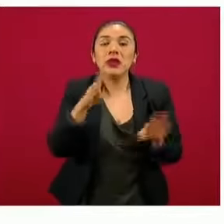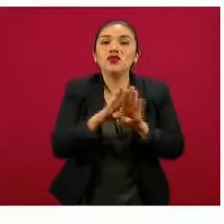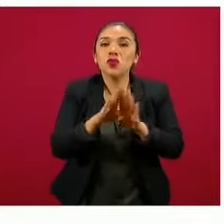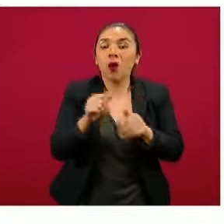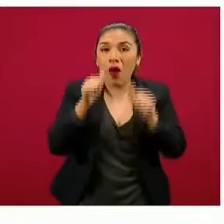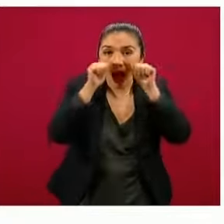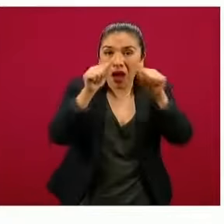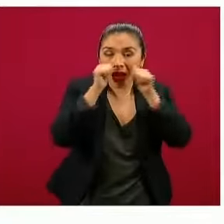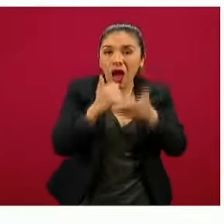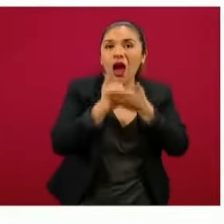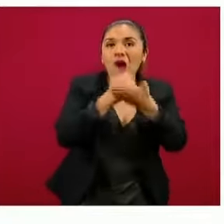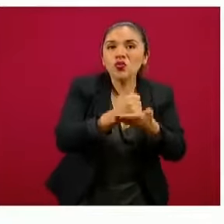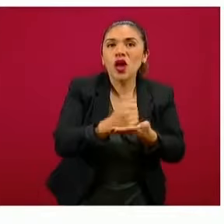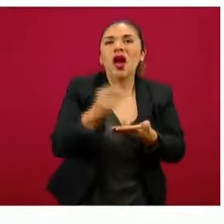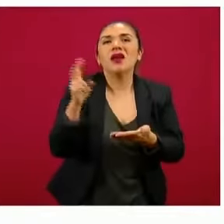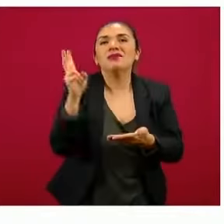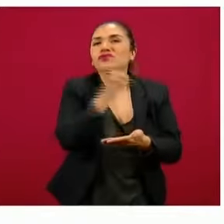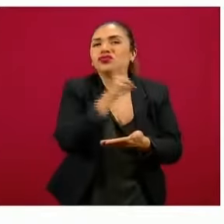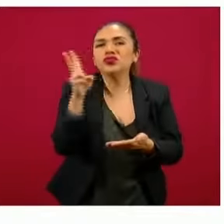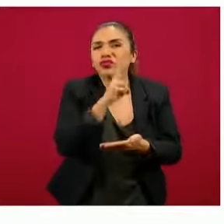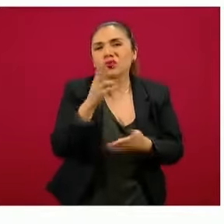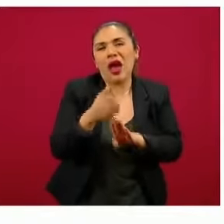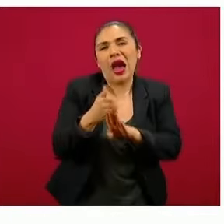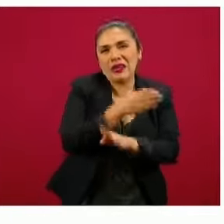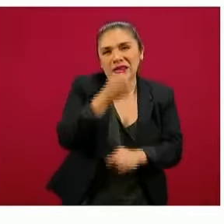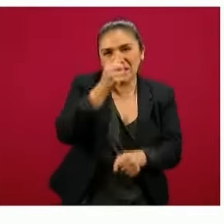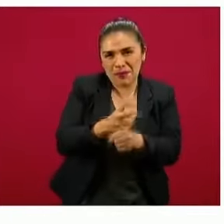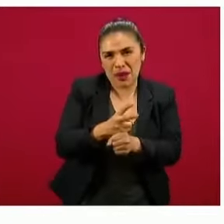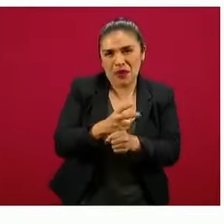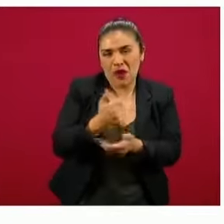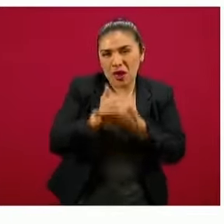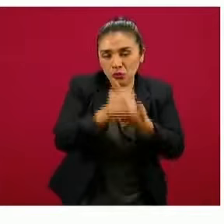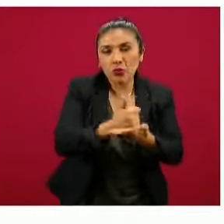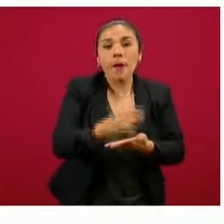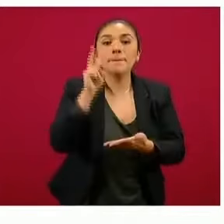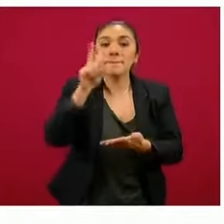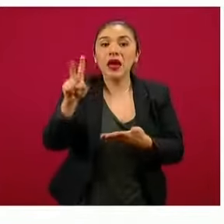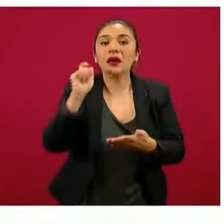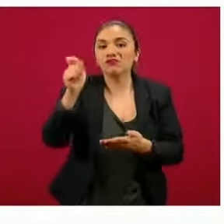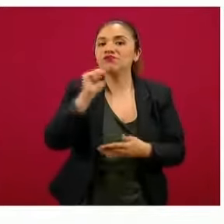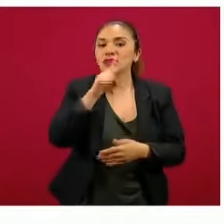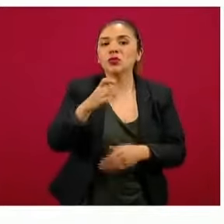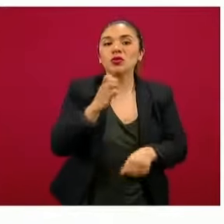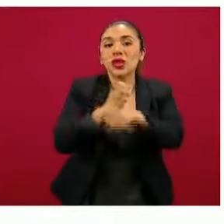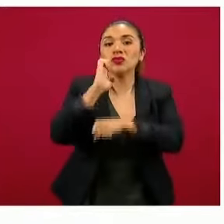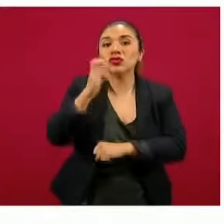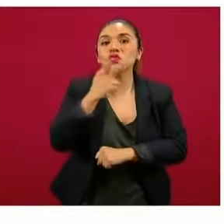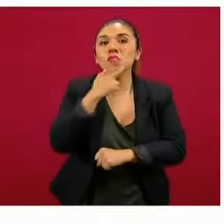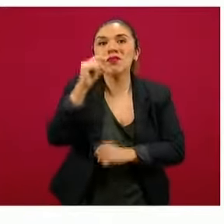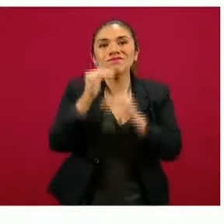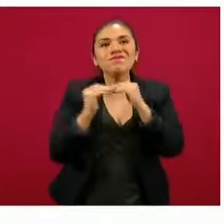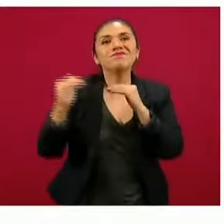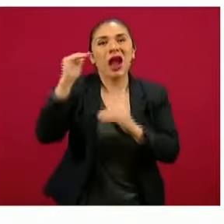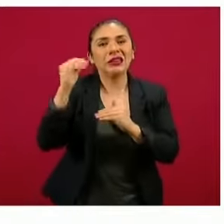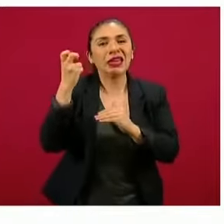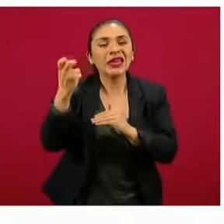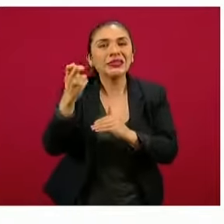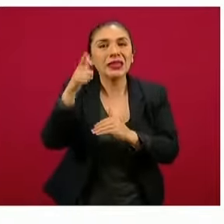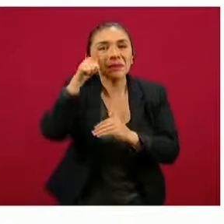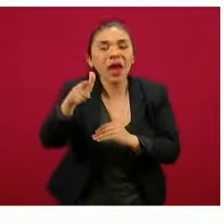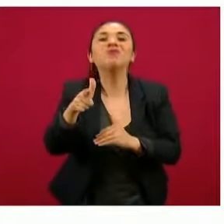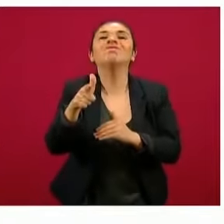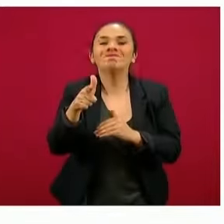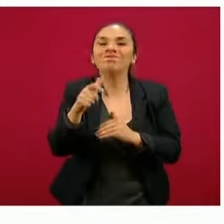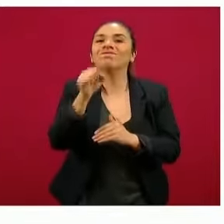momento oxigenoterapia temprana. Ya veíamos también como el estado de Chihuahua había tenido un incremento, esto fue uno de los